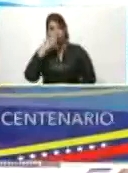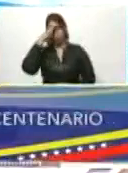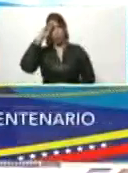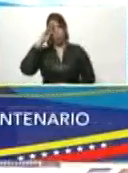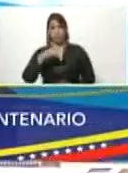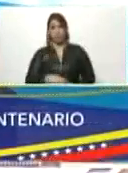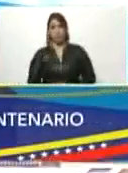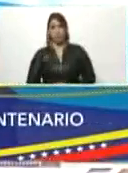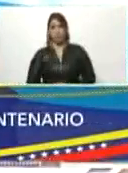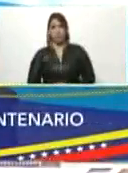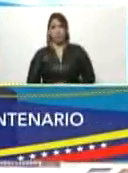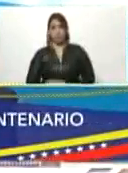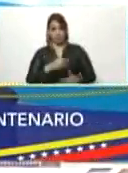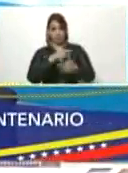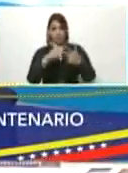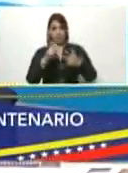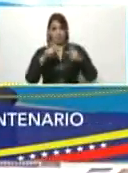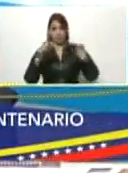presentes aquí nuestros hermanos